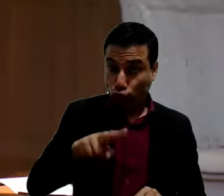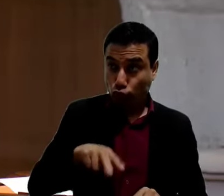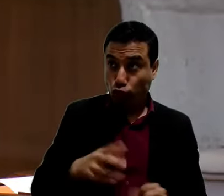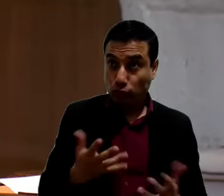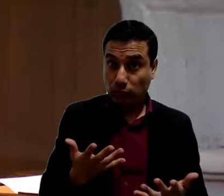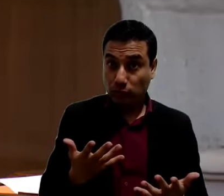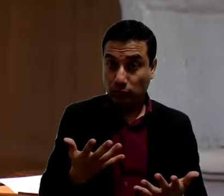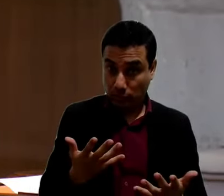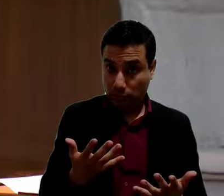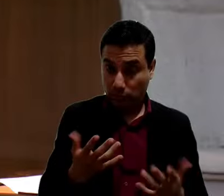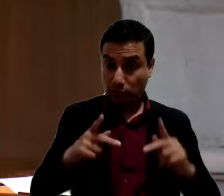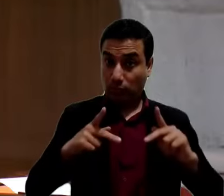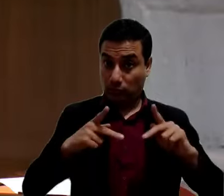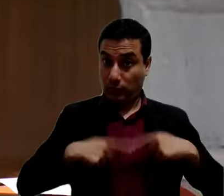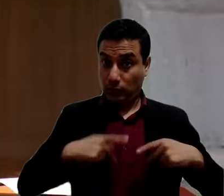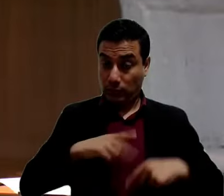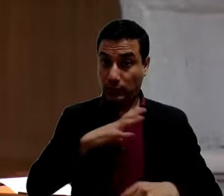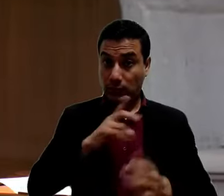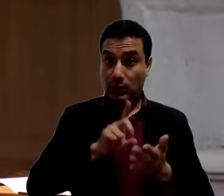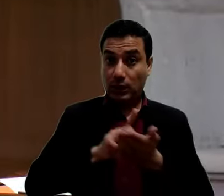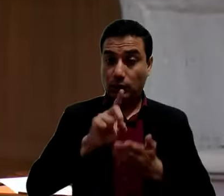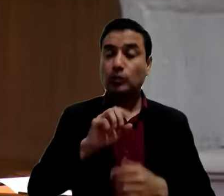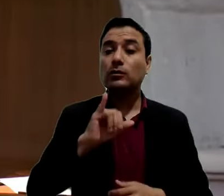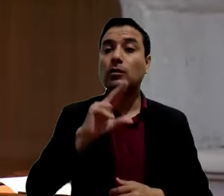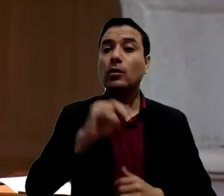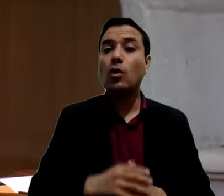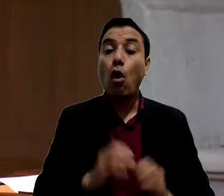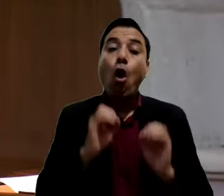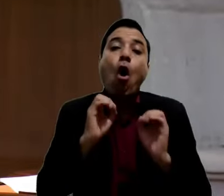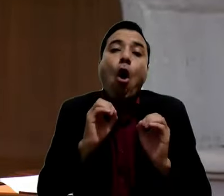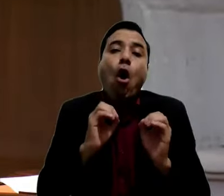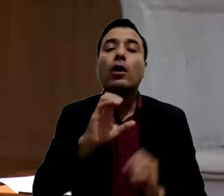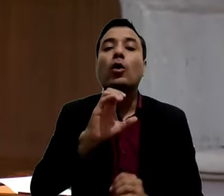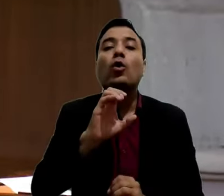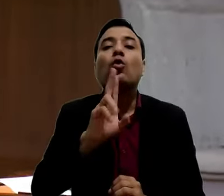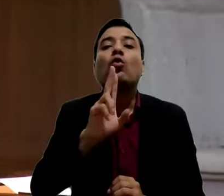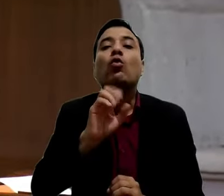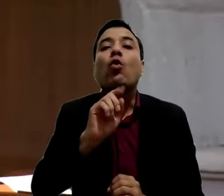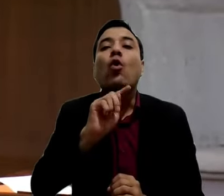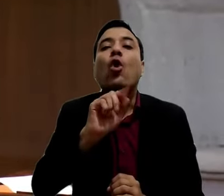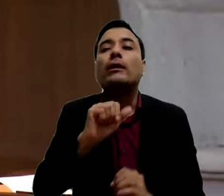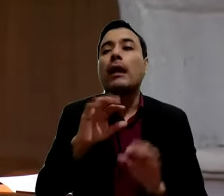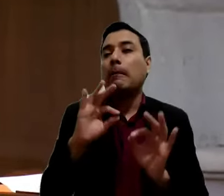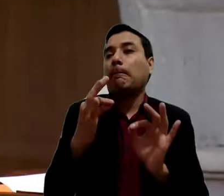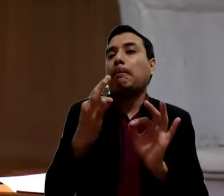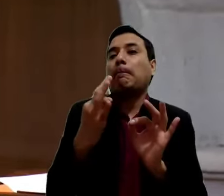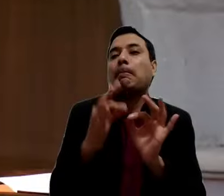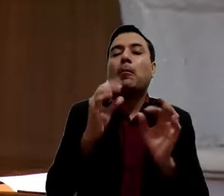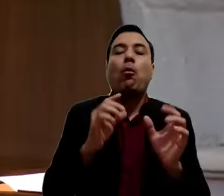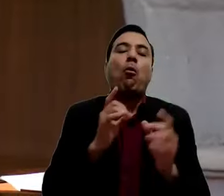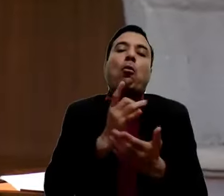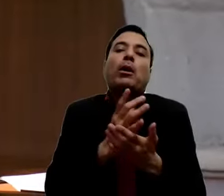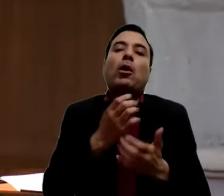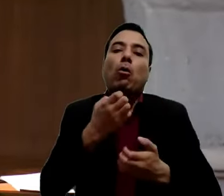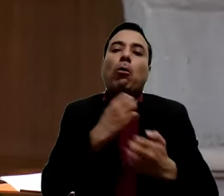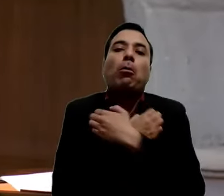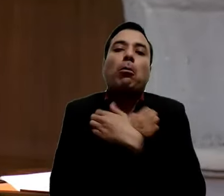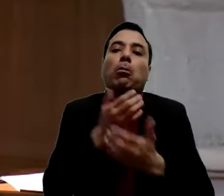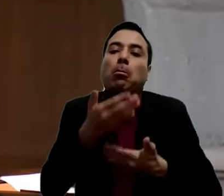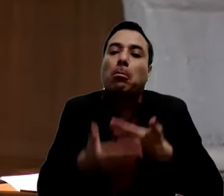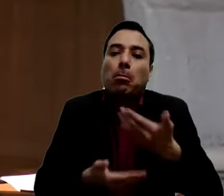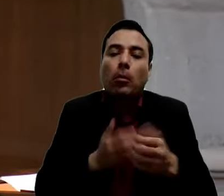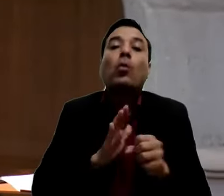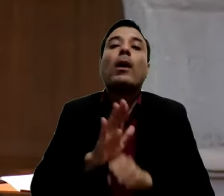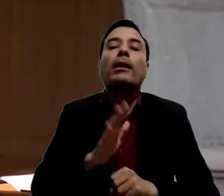plenos derechos o seguimos solo cumpliendo una cuota para ser políticamente correctos por el